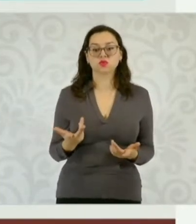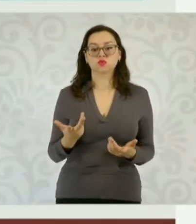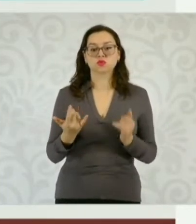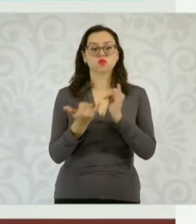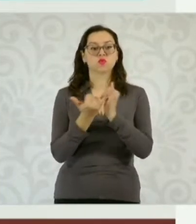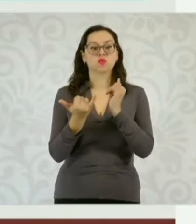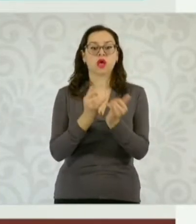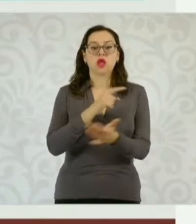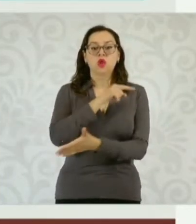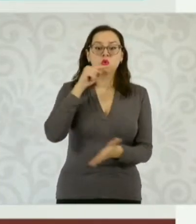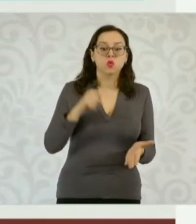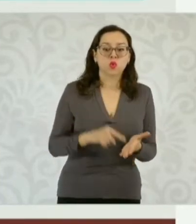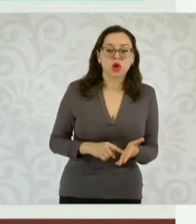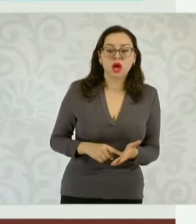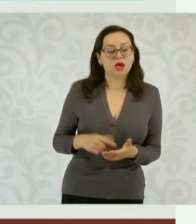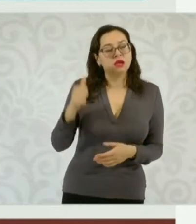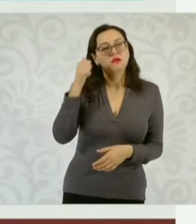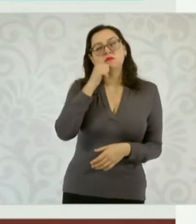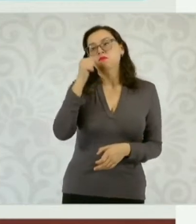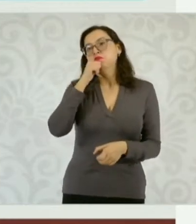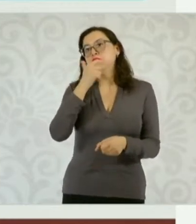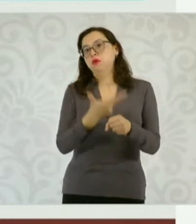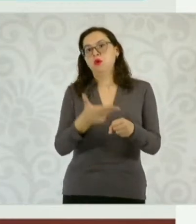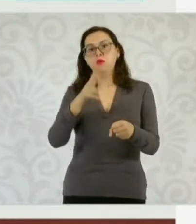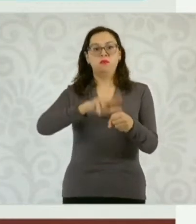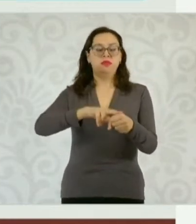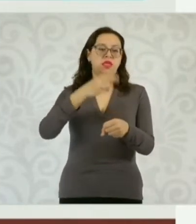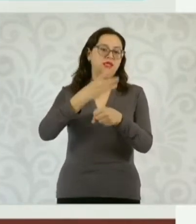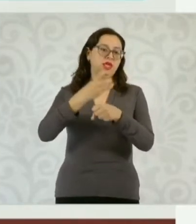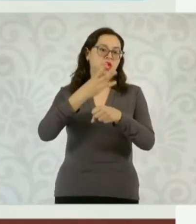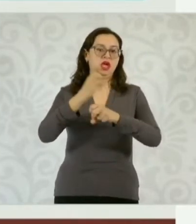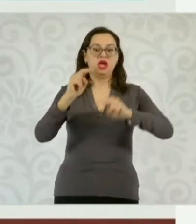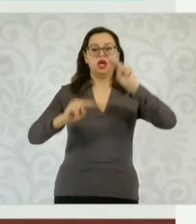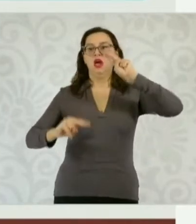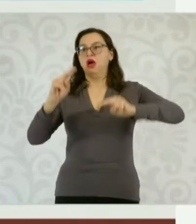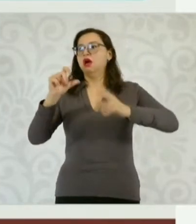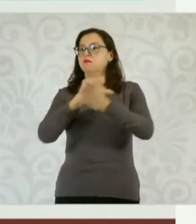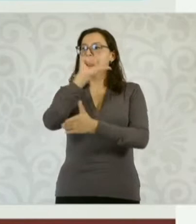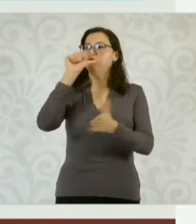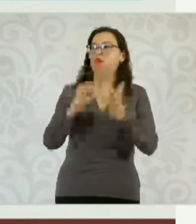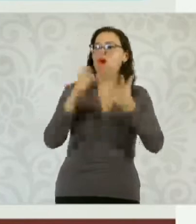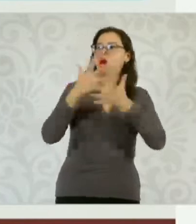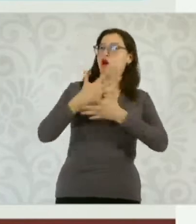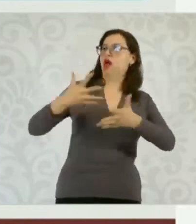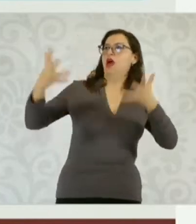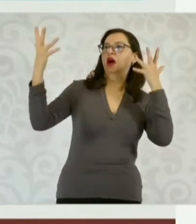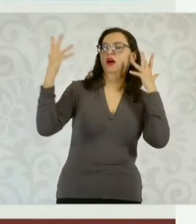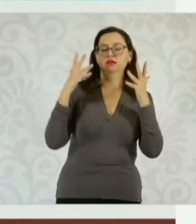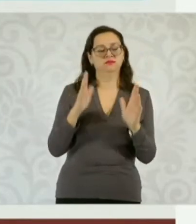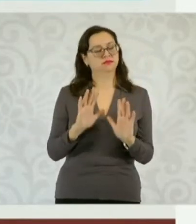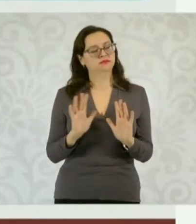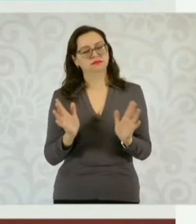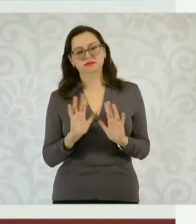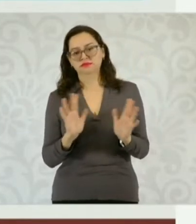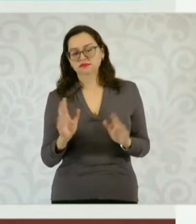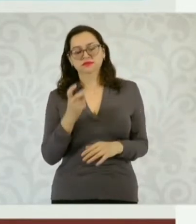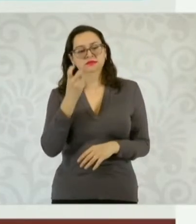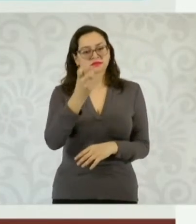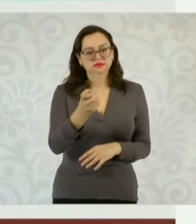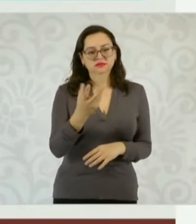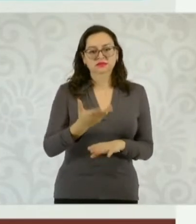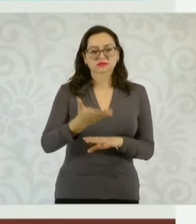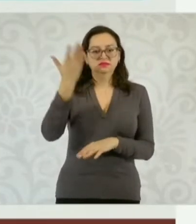eran en hospitales de tercer nivel, centros médicos nacionales o en los hospitales regionales más grandes. Pasamos de 200 sedes